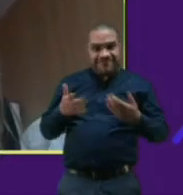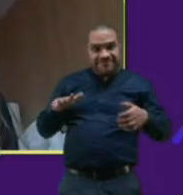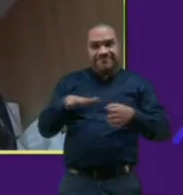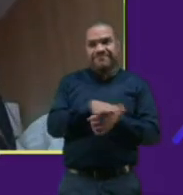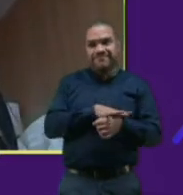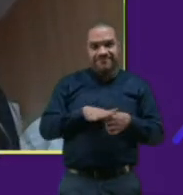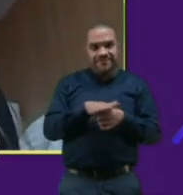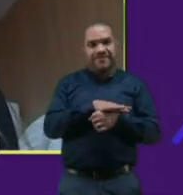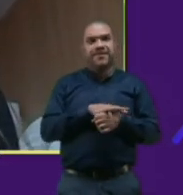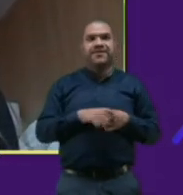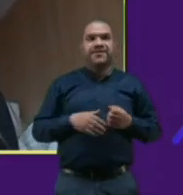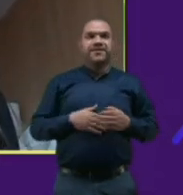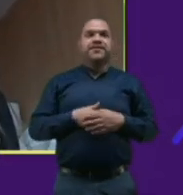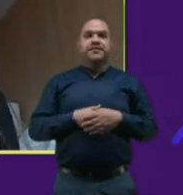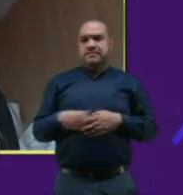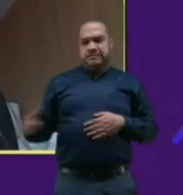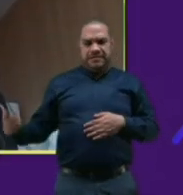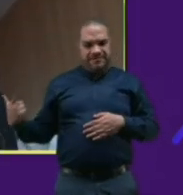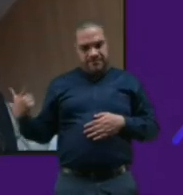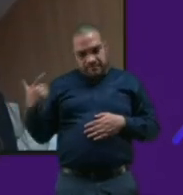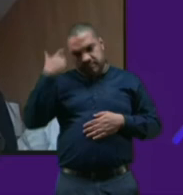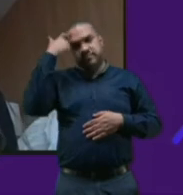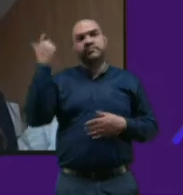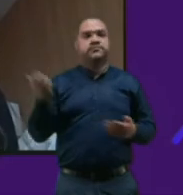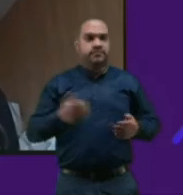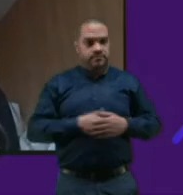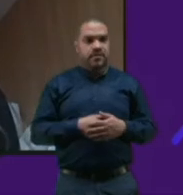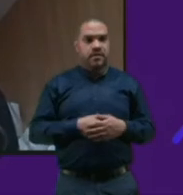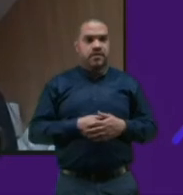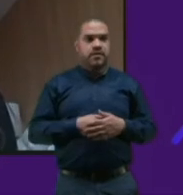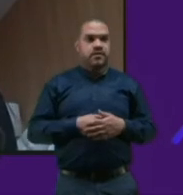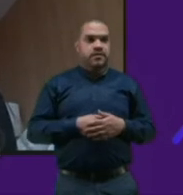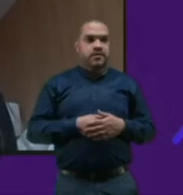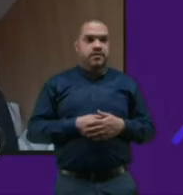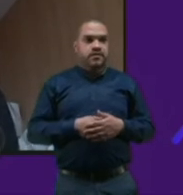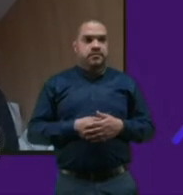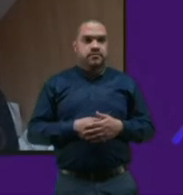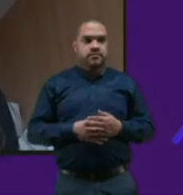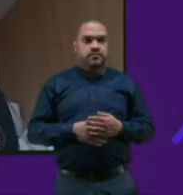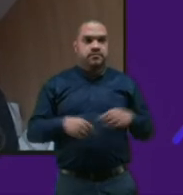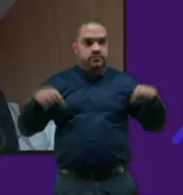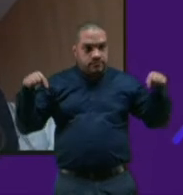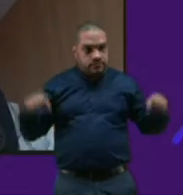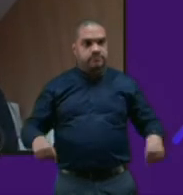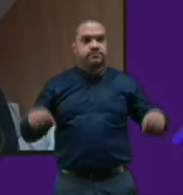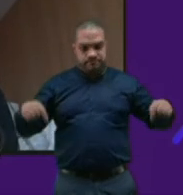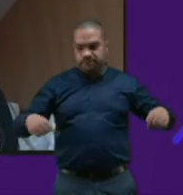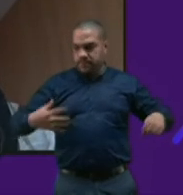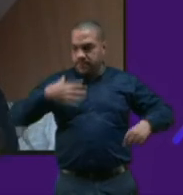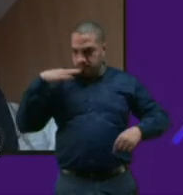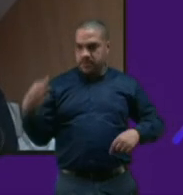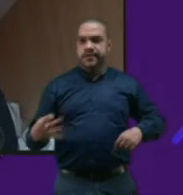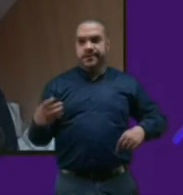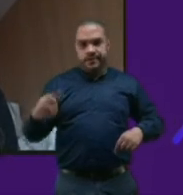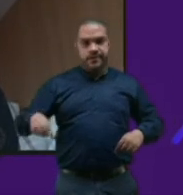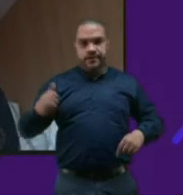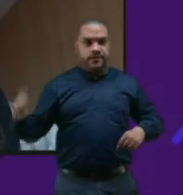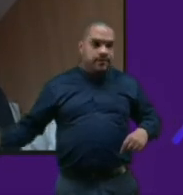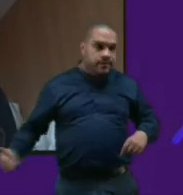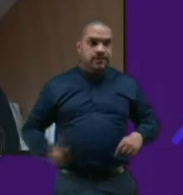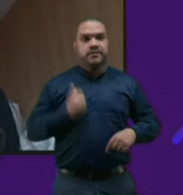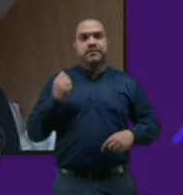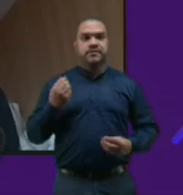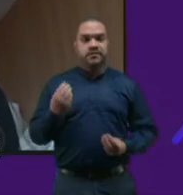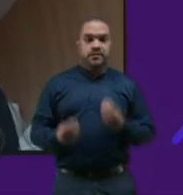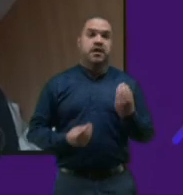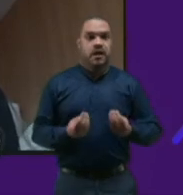Y muy atrevida tú, que esas son conclusiones que quiero sacar. O sea, acá en esto hay que ser atrevido. No solo para la época y lo que